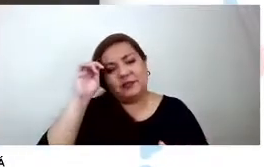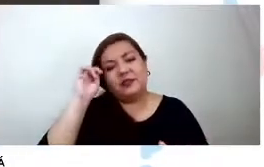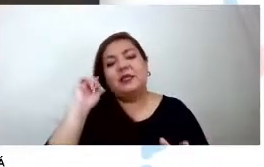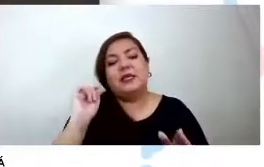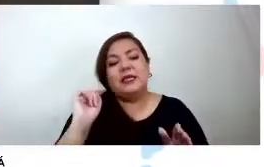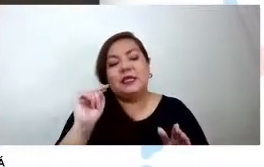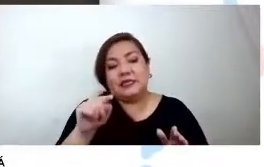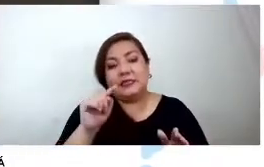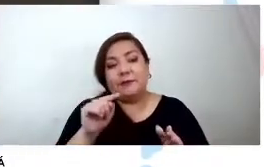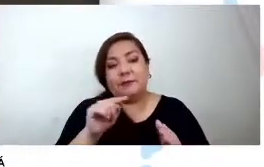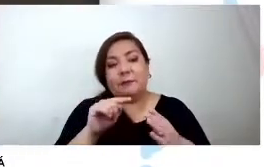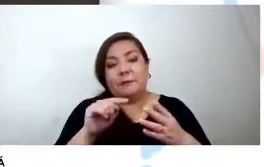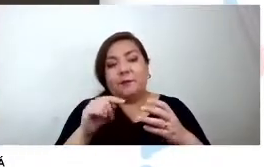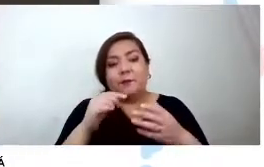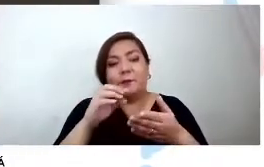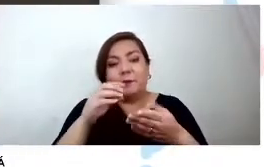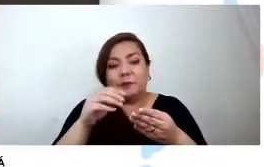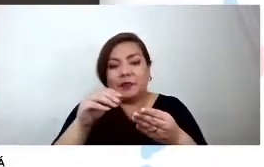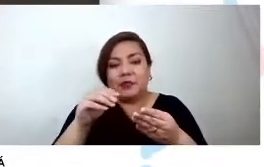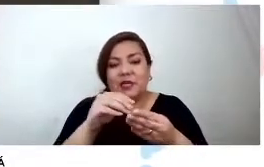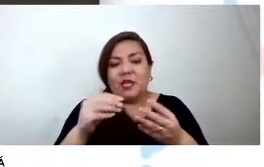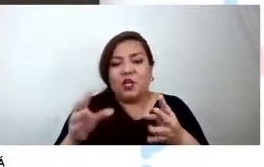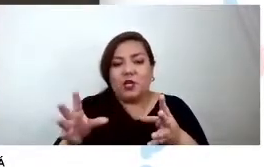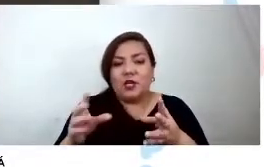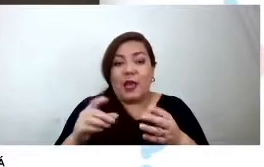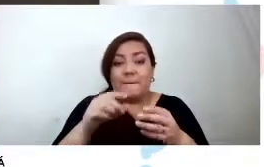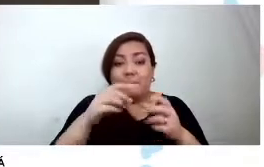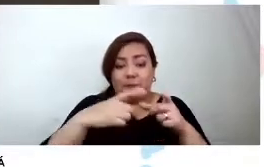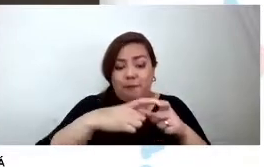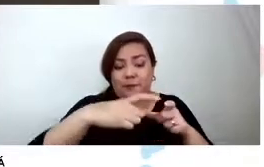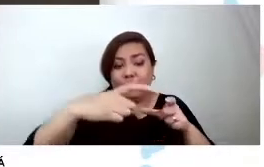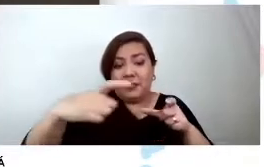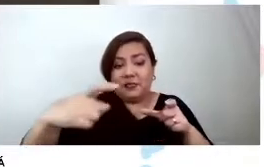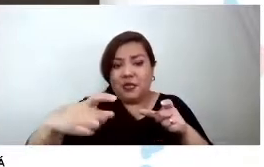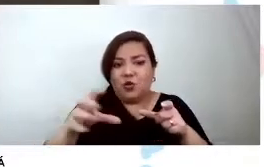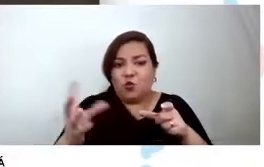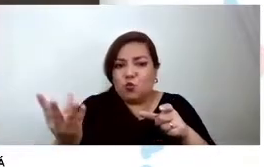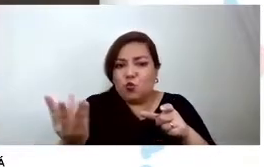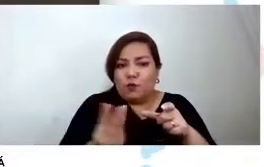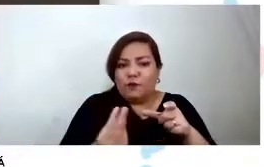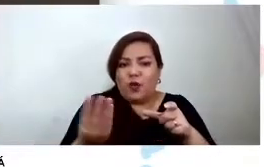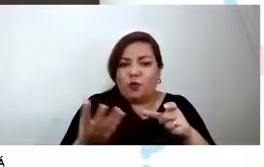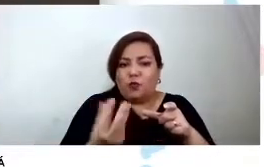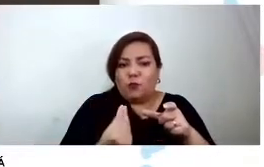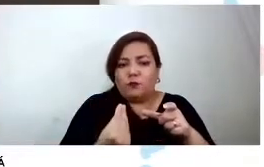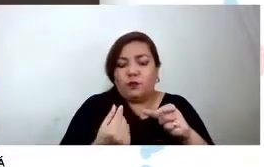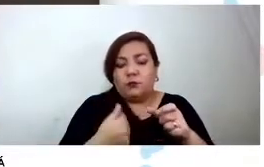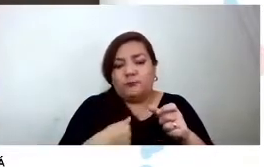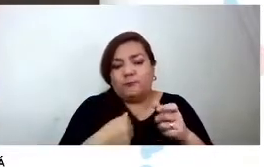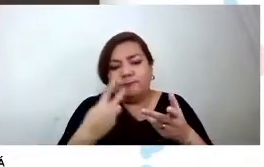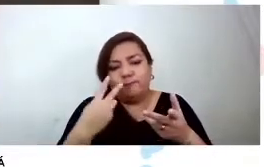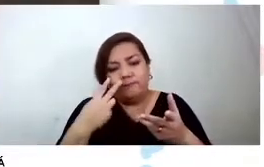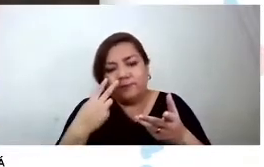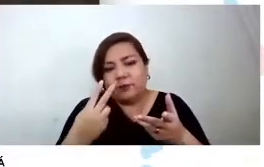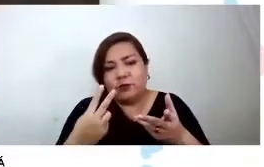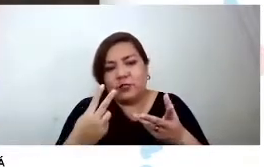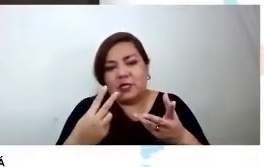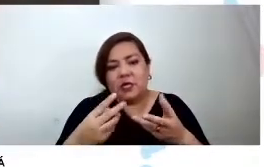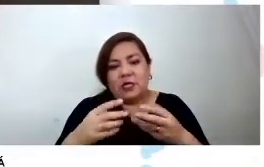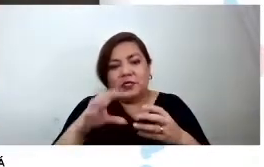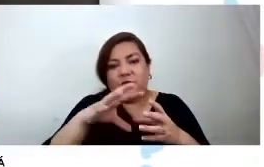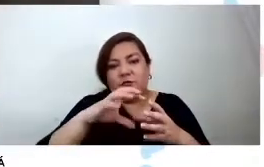material es absorbido por la pieza. Y al ser absorbido por la pieza, nosotros solamente podemos retirar de